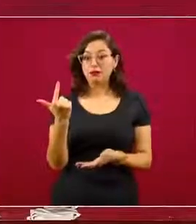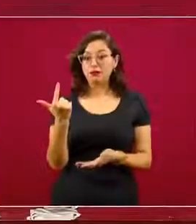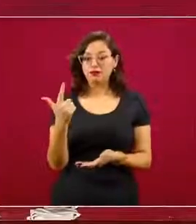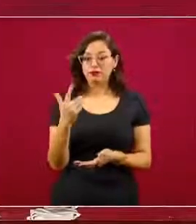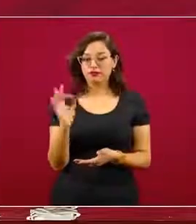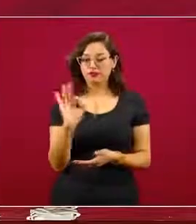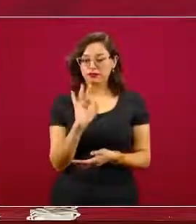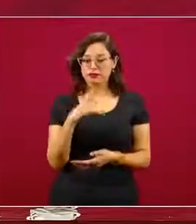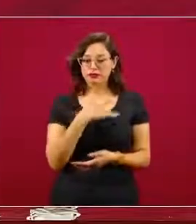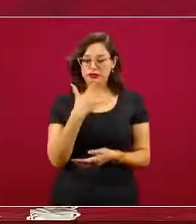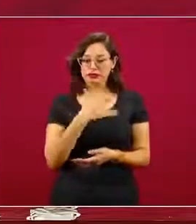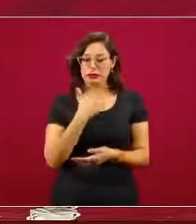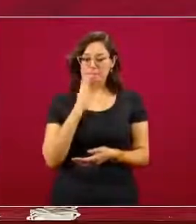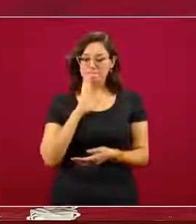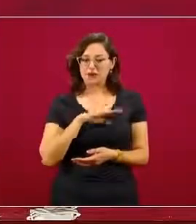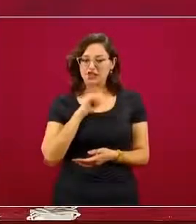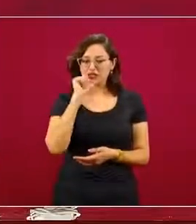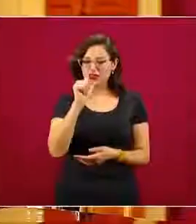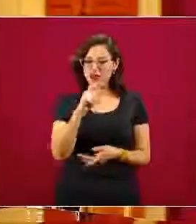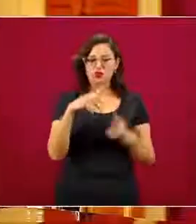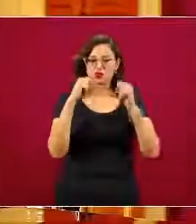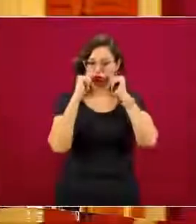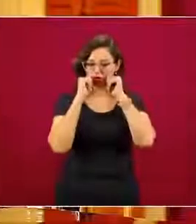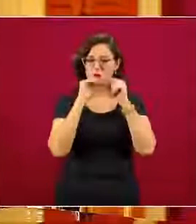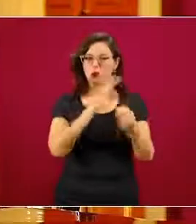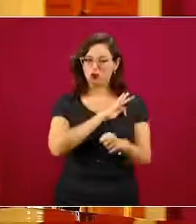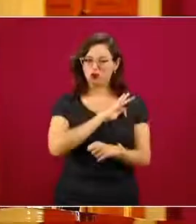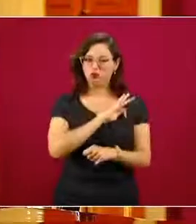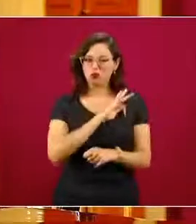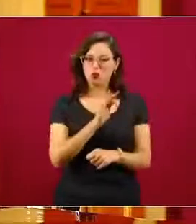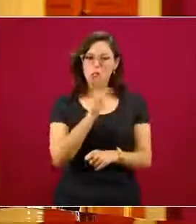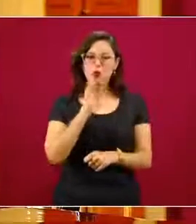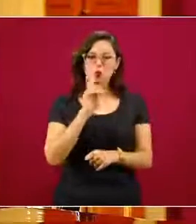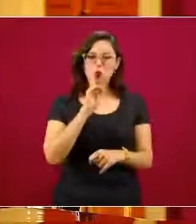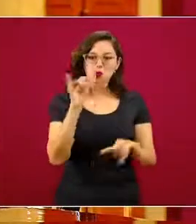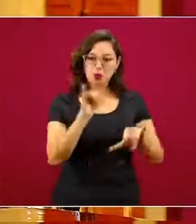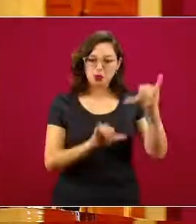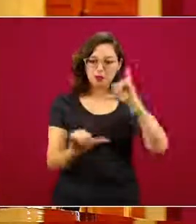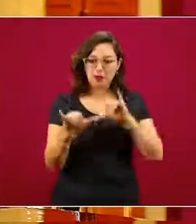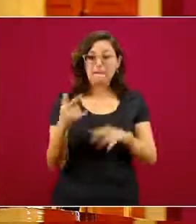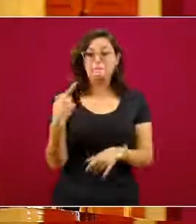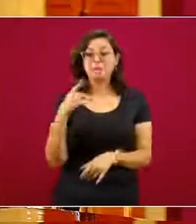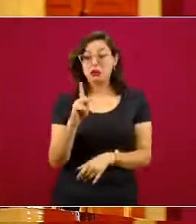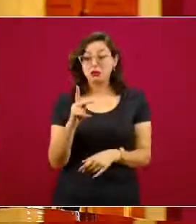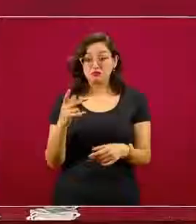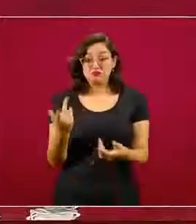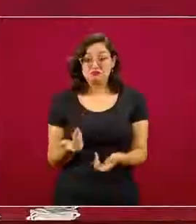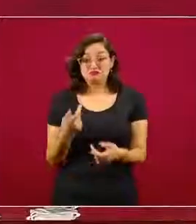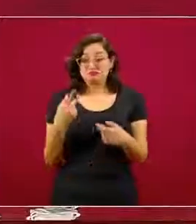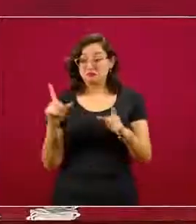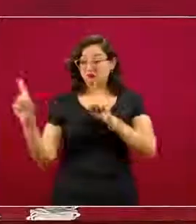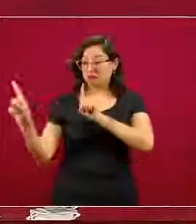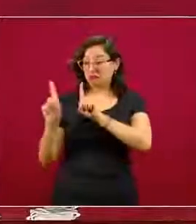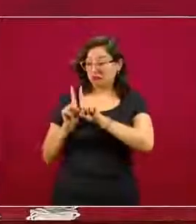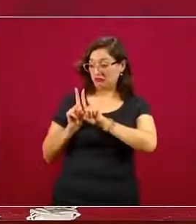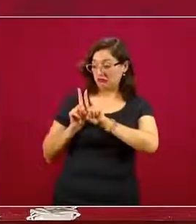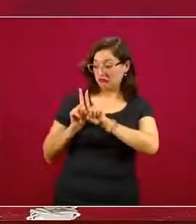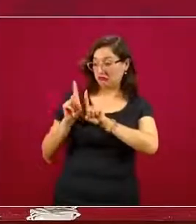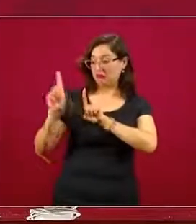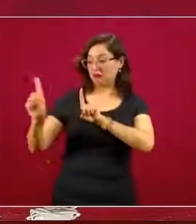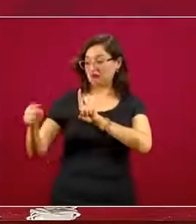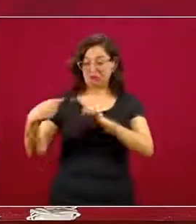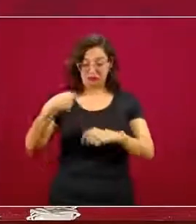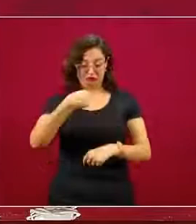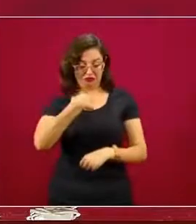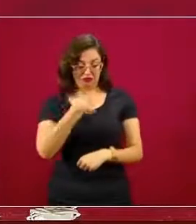de síntomas, adelantar la prueba. Pero en todos los casos, si la persona permanece sin síntomas, no